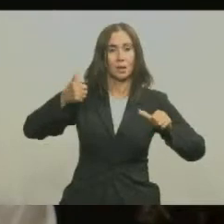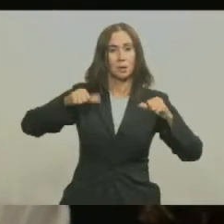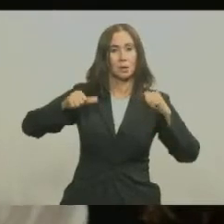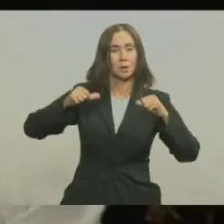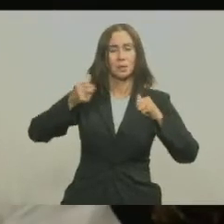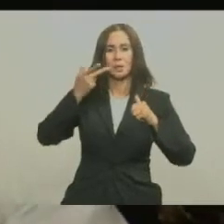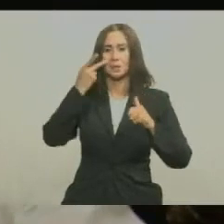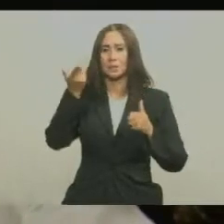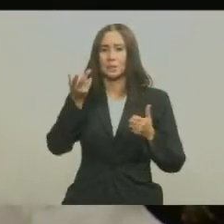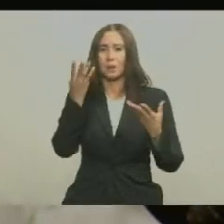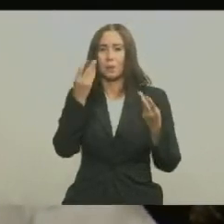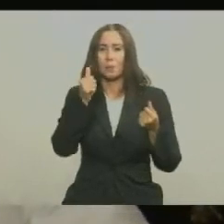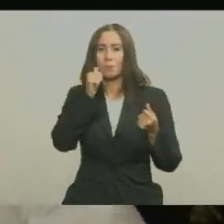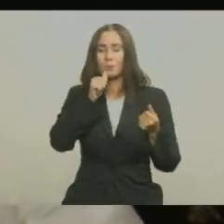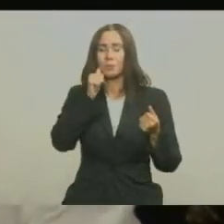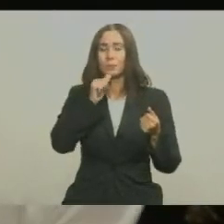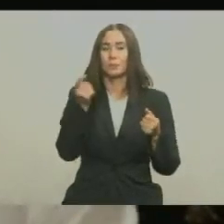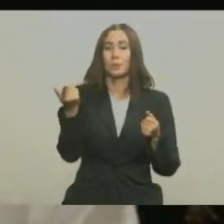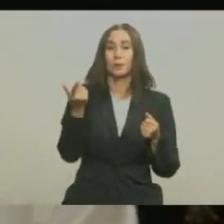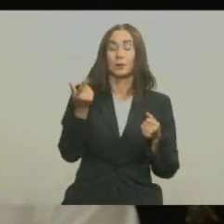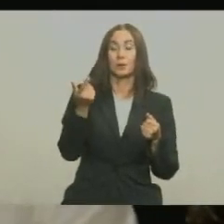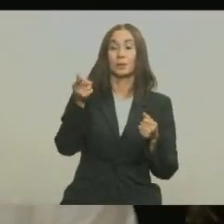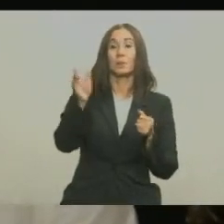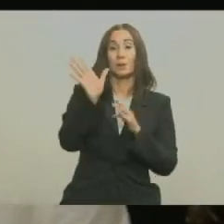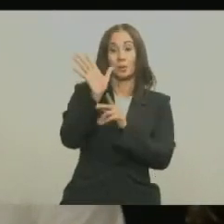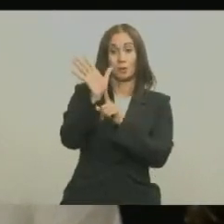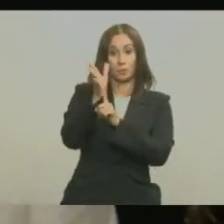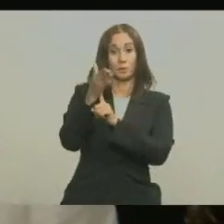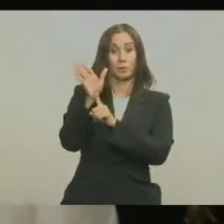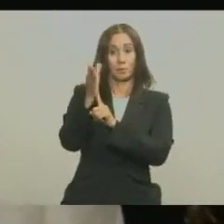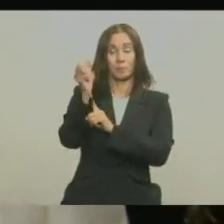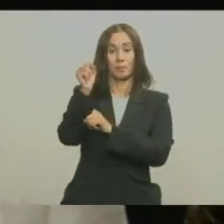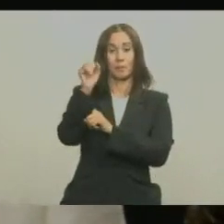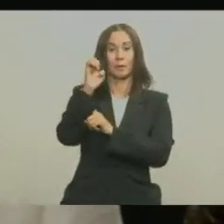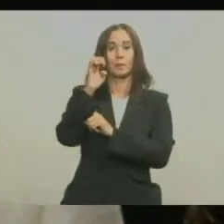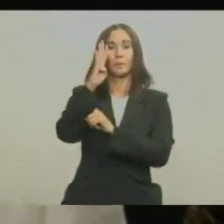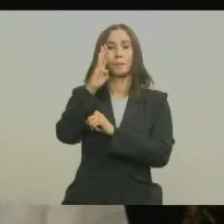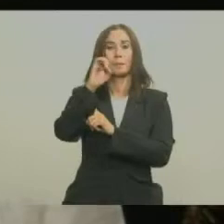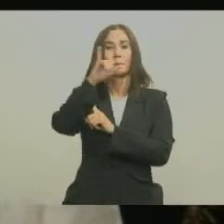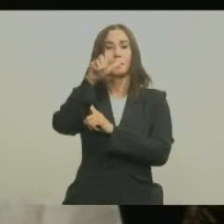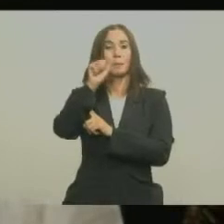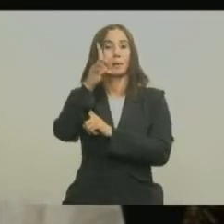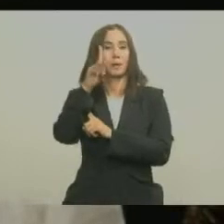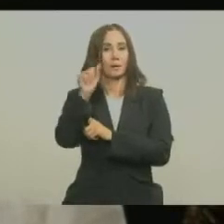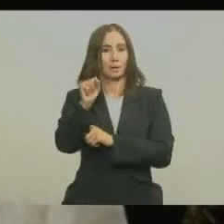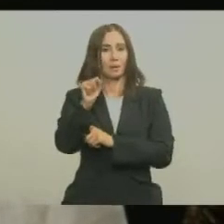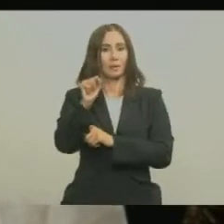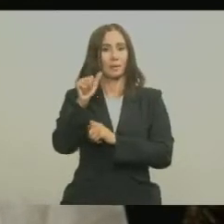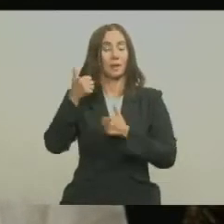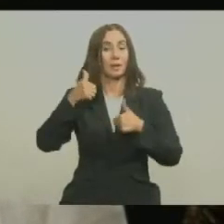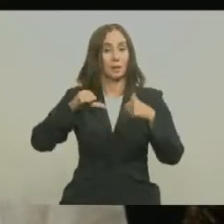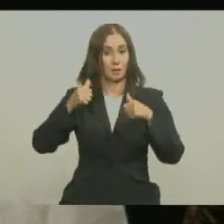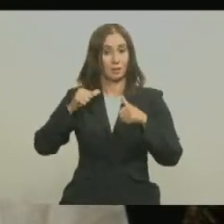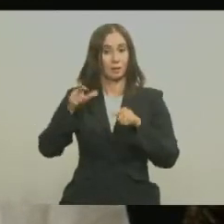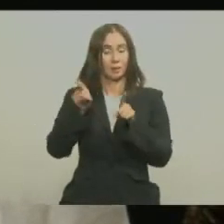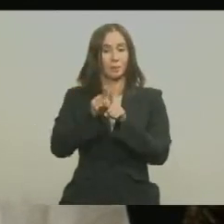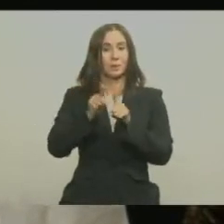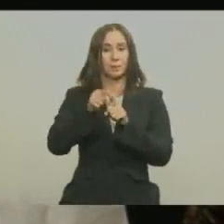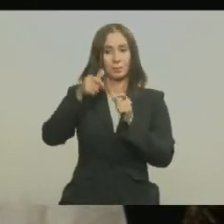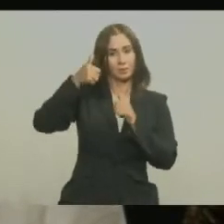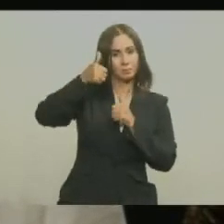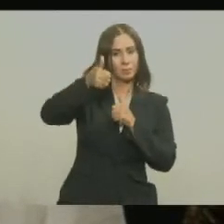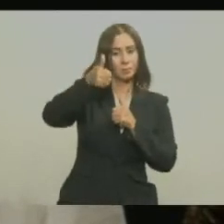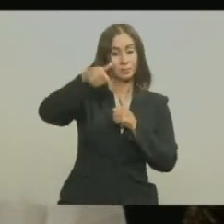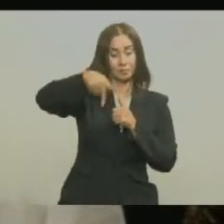líneas. Obviamente nuestra embajada en Argentina es una de ellas, pero también la embajada argentina